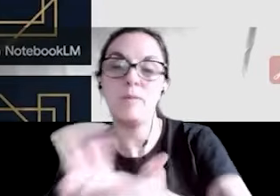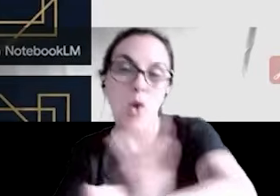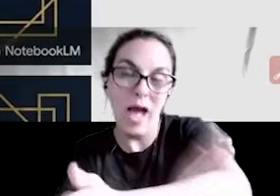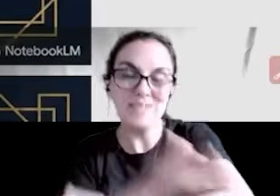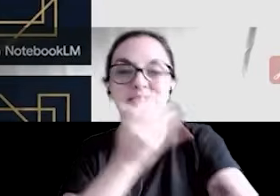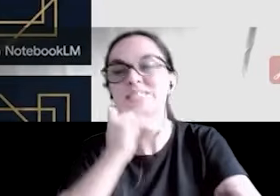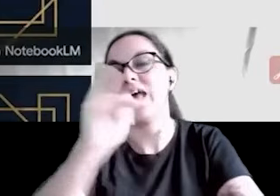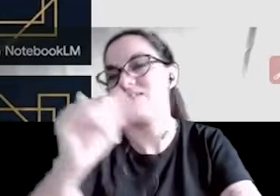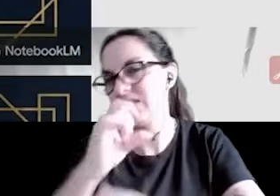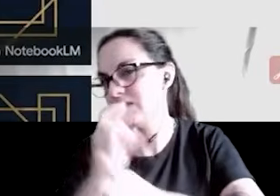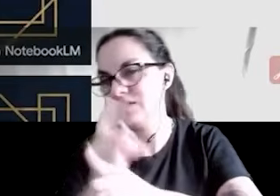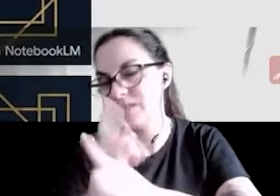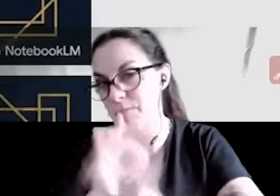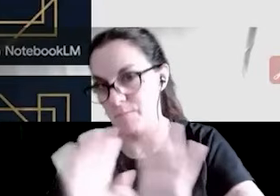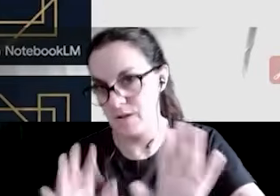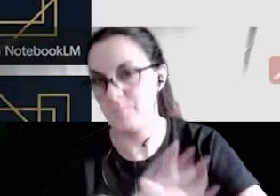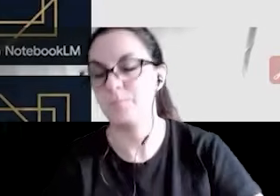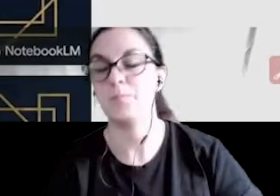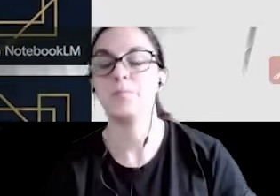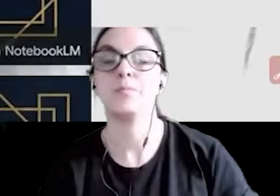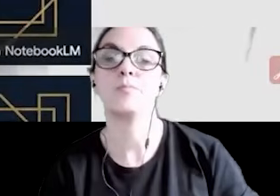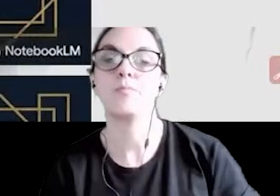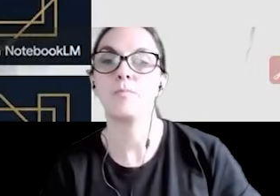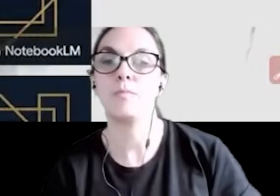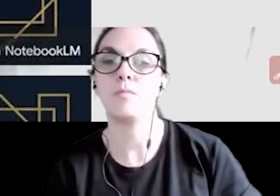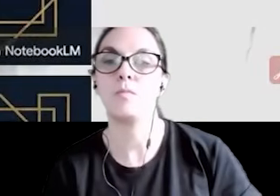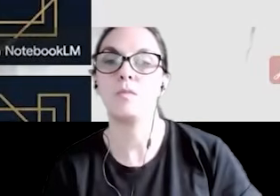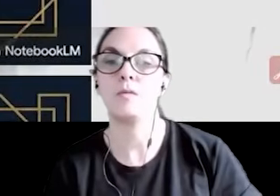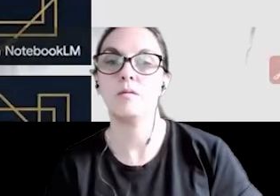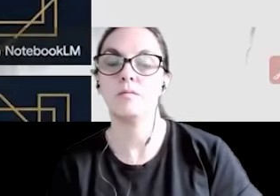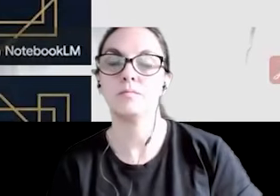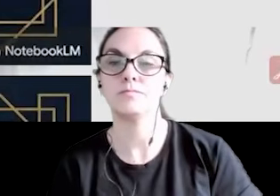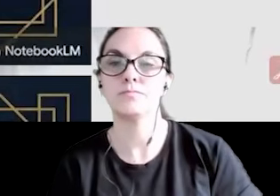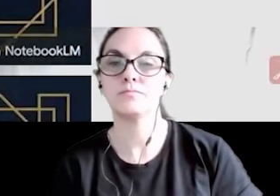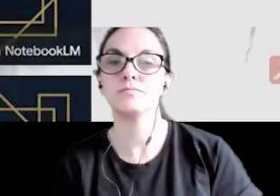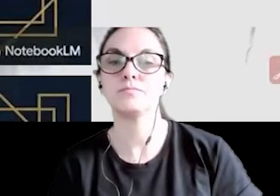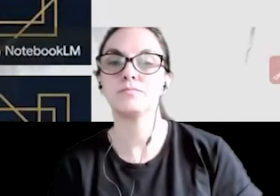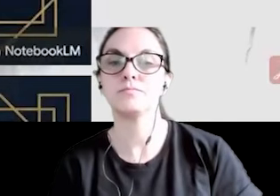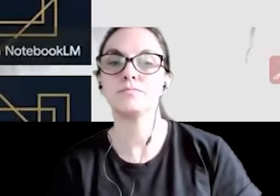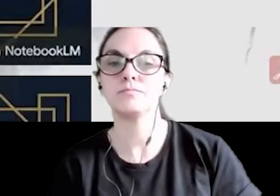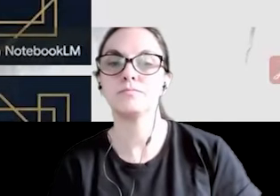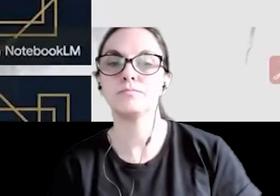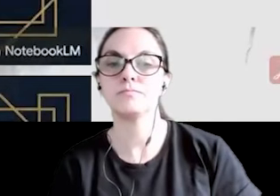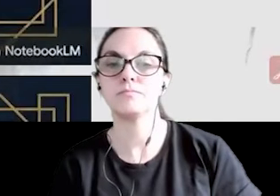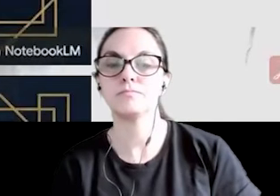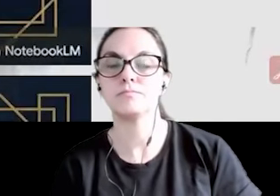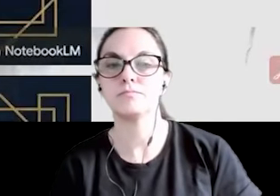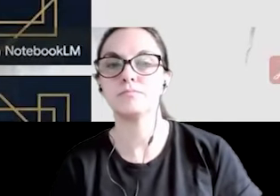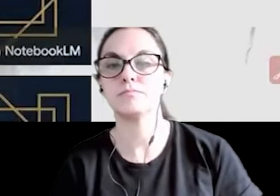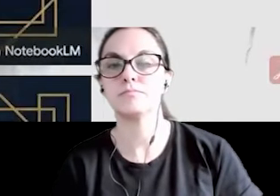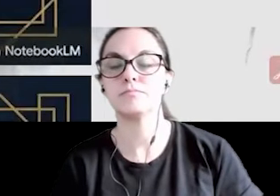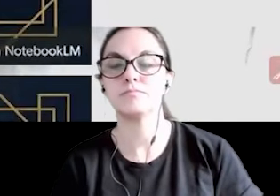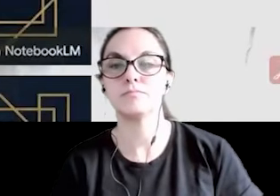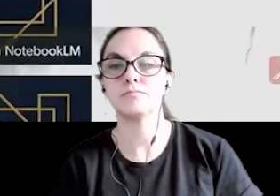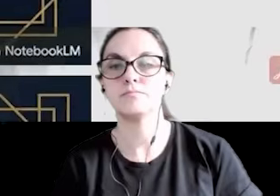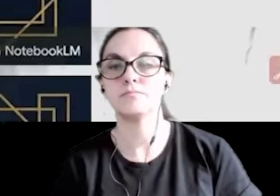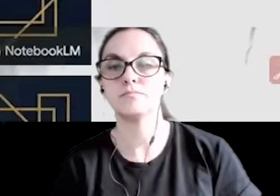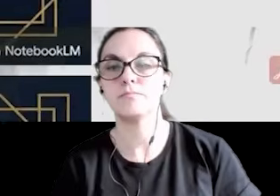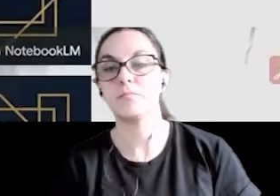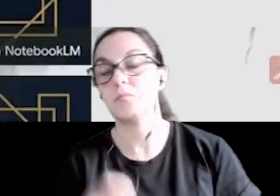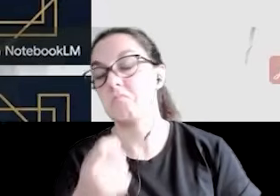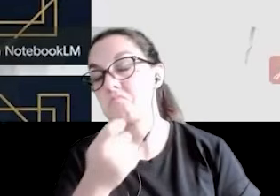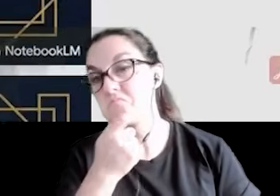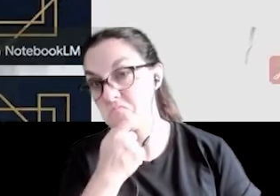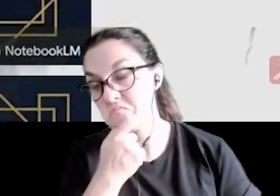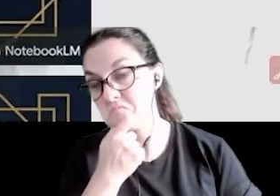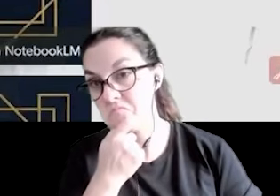situaciones, por ejemplo, de falta de presentación de declaración jurada. Después tenemos otros incrementos, donde, por ejemplo, en la falta de el